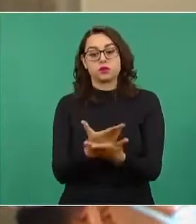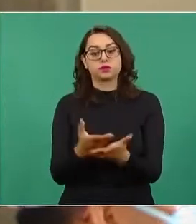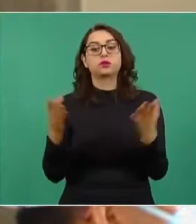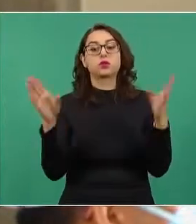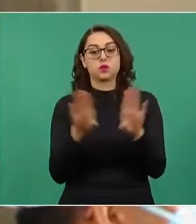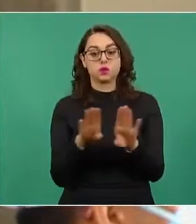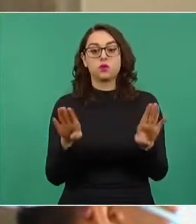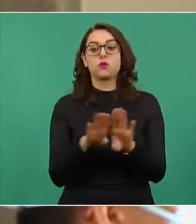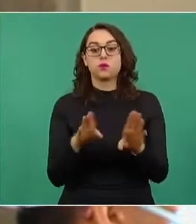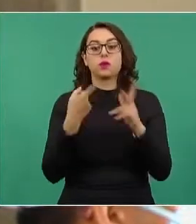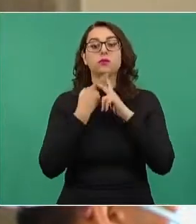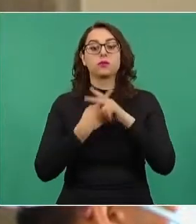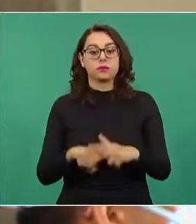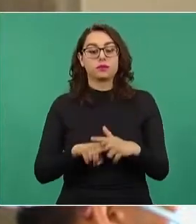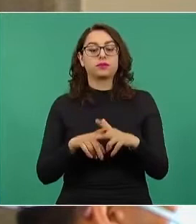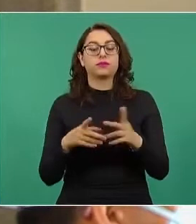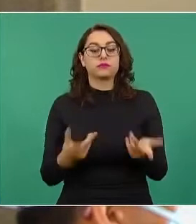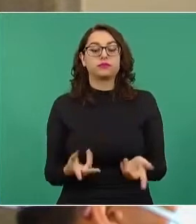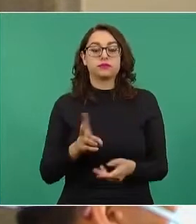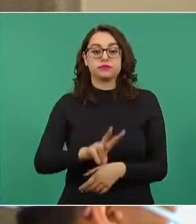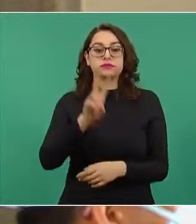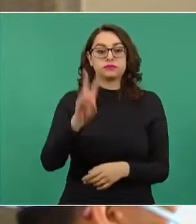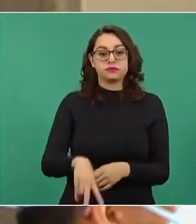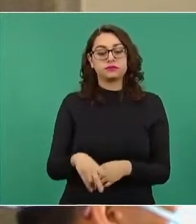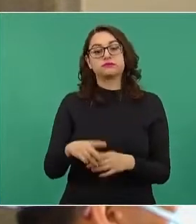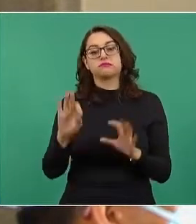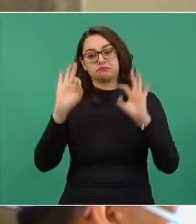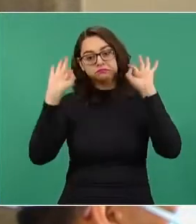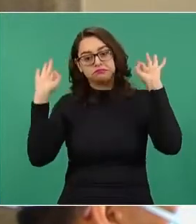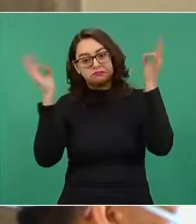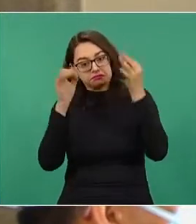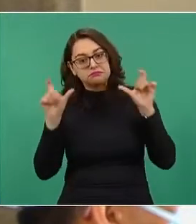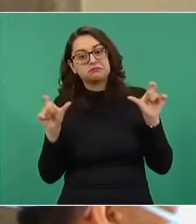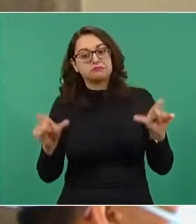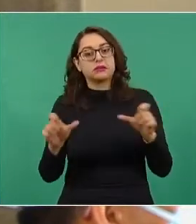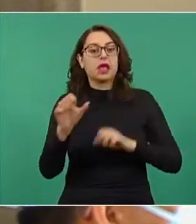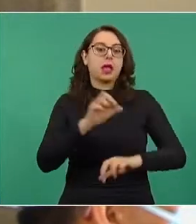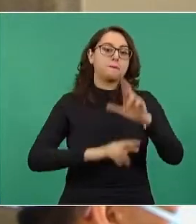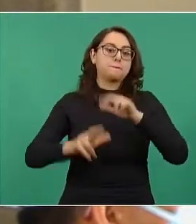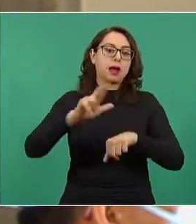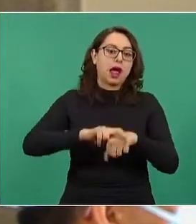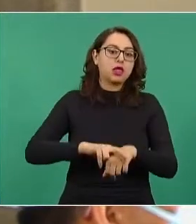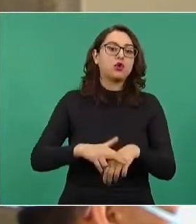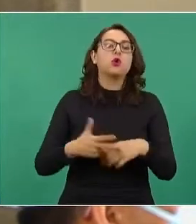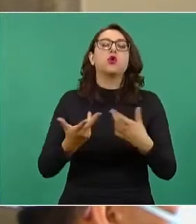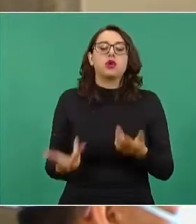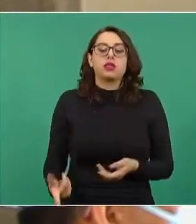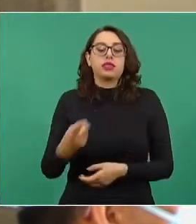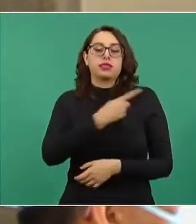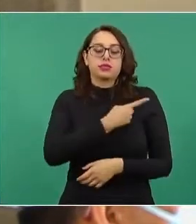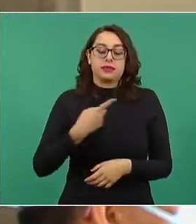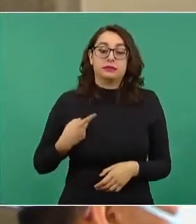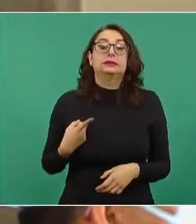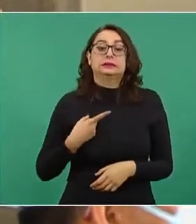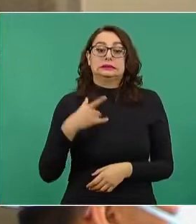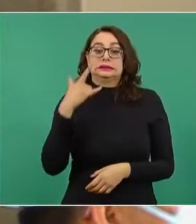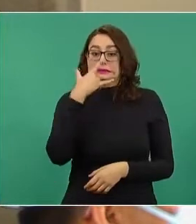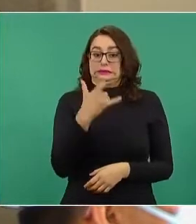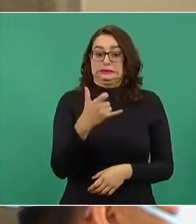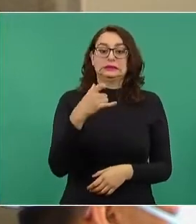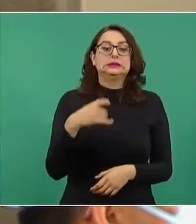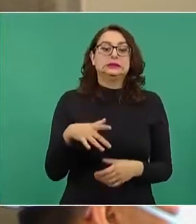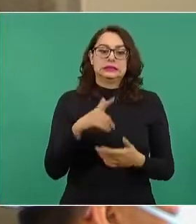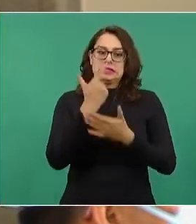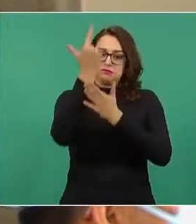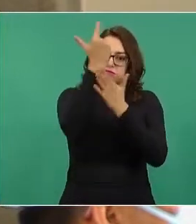se trabajaría. Obviamente los cónsules y el embajador pues tendrían que entrar en un trabajo arduo para tener